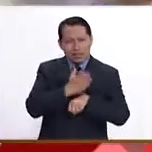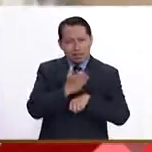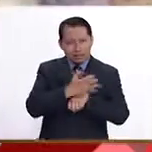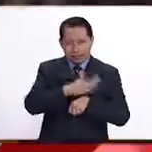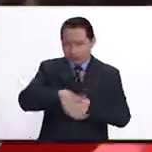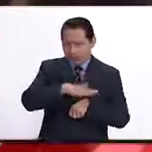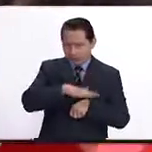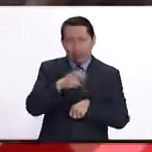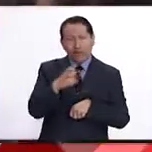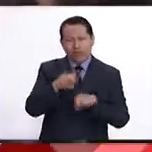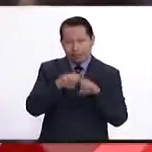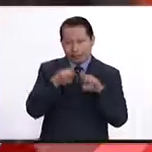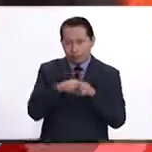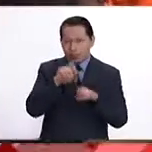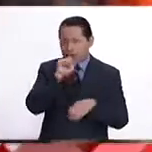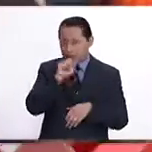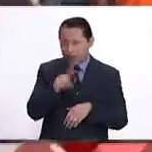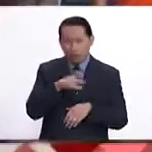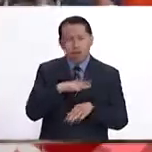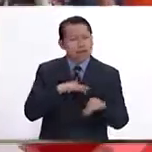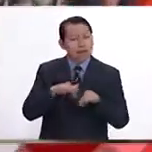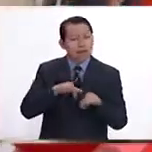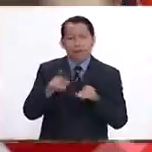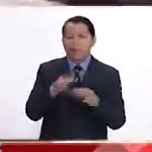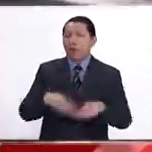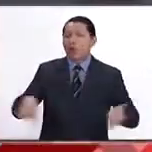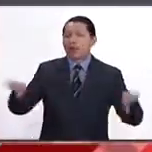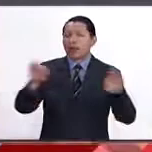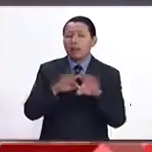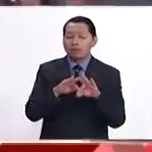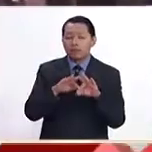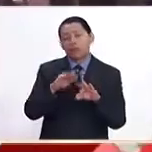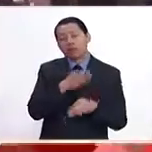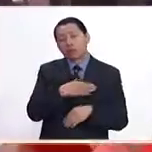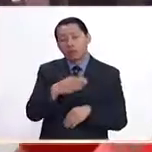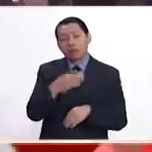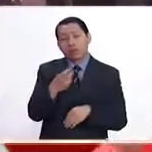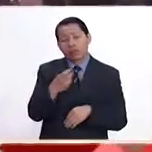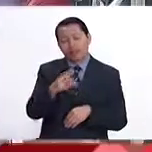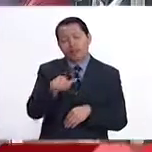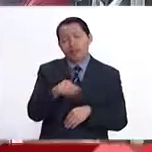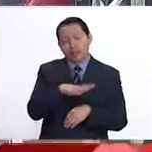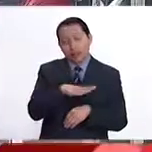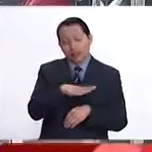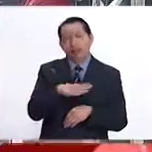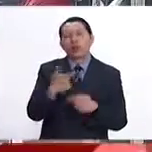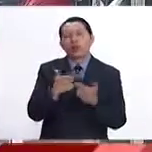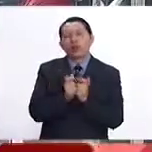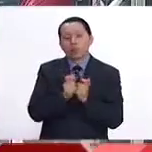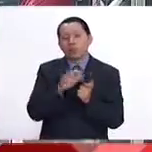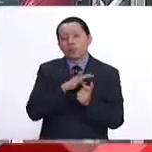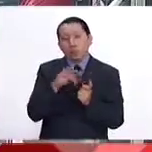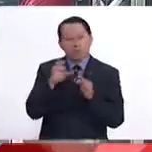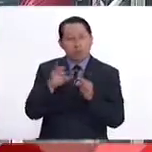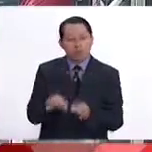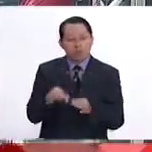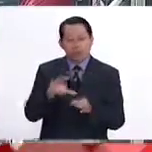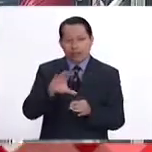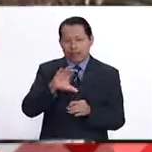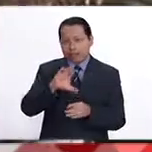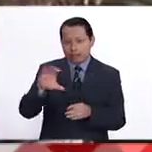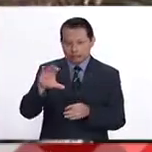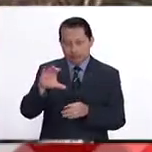Unidos. Él y su equipo han hecho una labor importantísima. Y bueno, luego está el grupo formal del